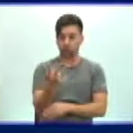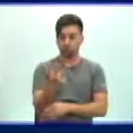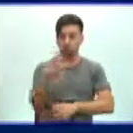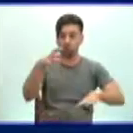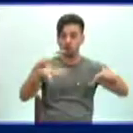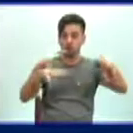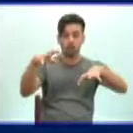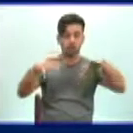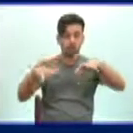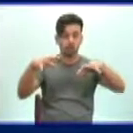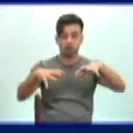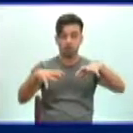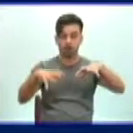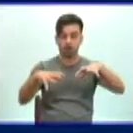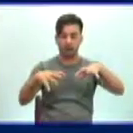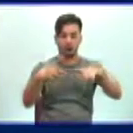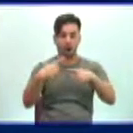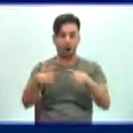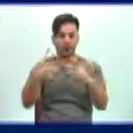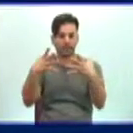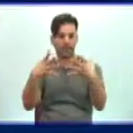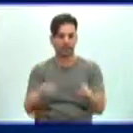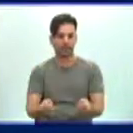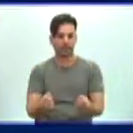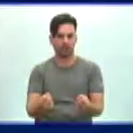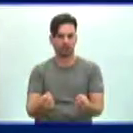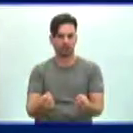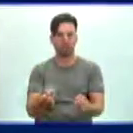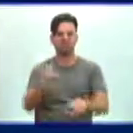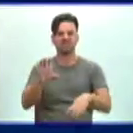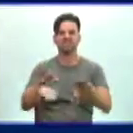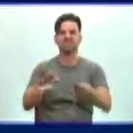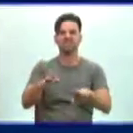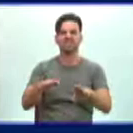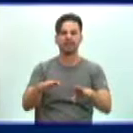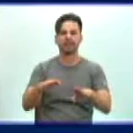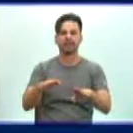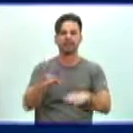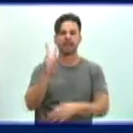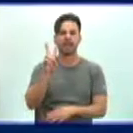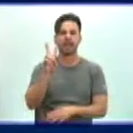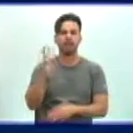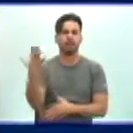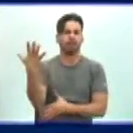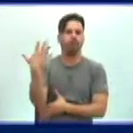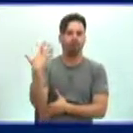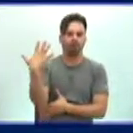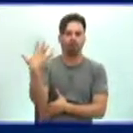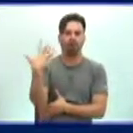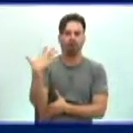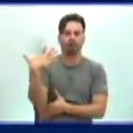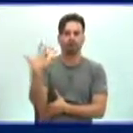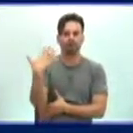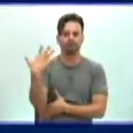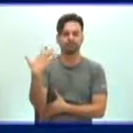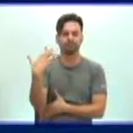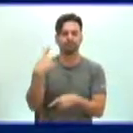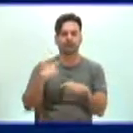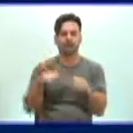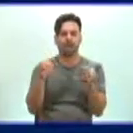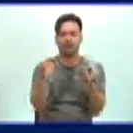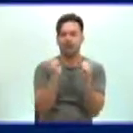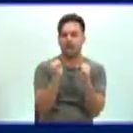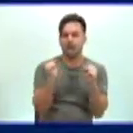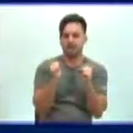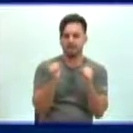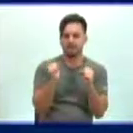y el invierno respectivamente. Es importante aclarar que en esta región las estaciones del año no son perceptibles.